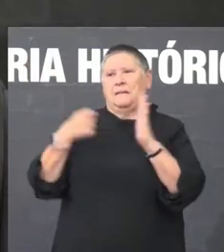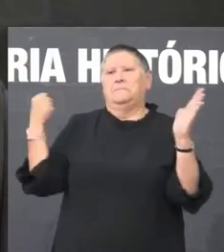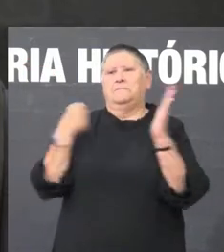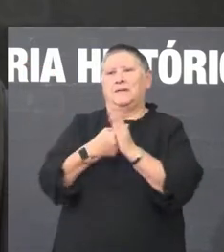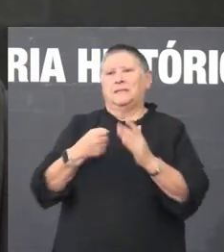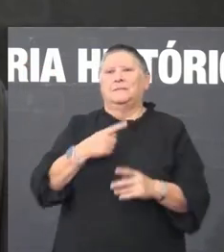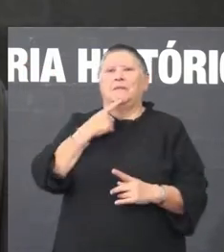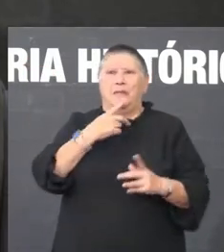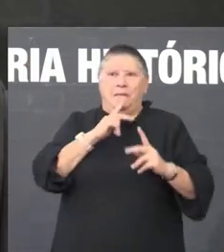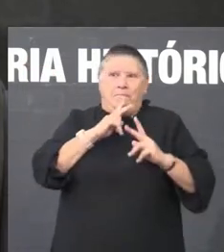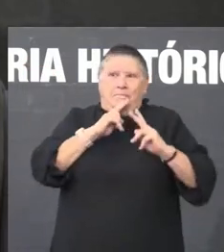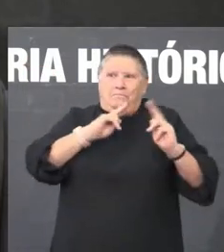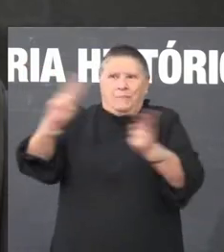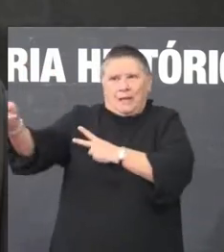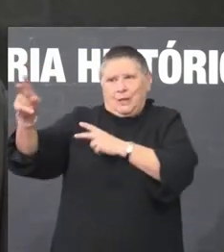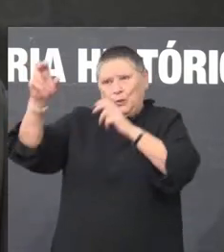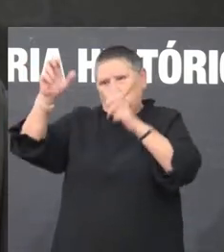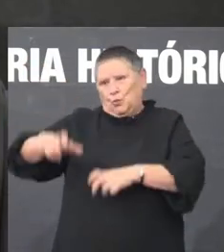Habana.